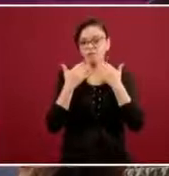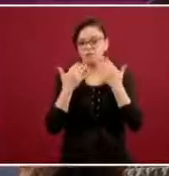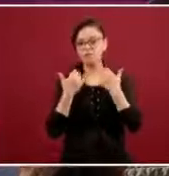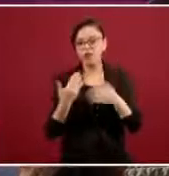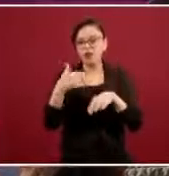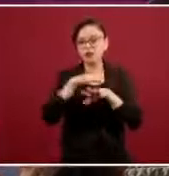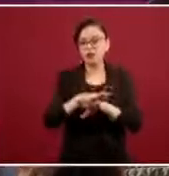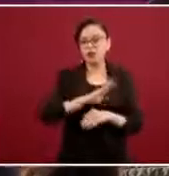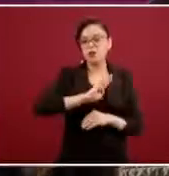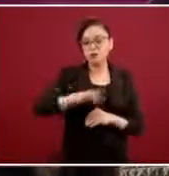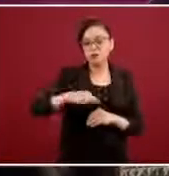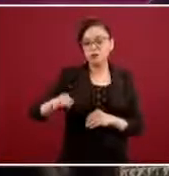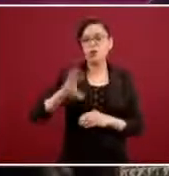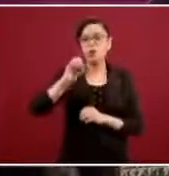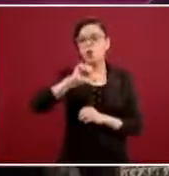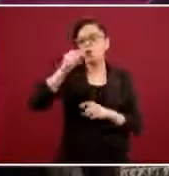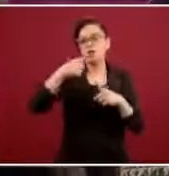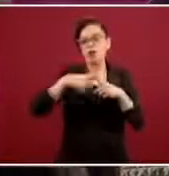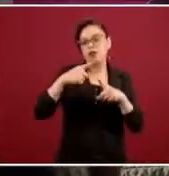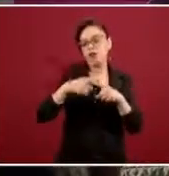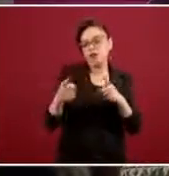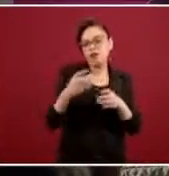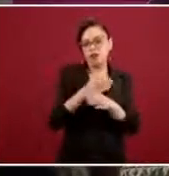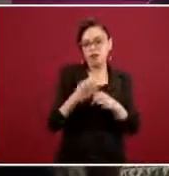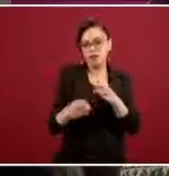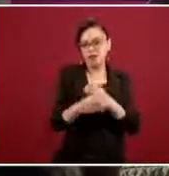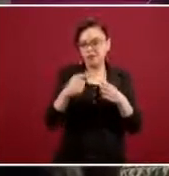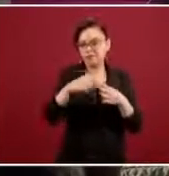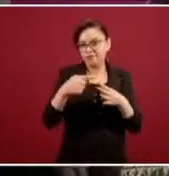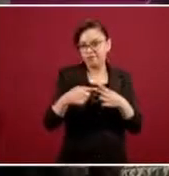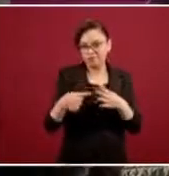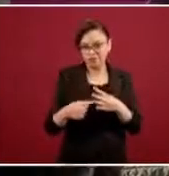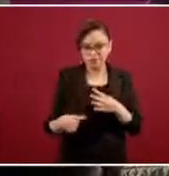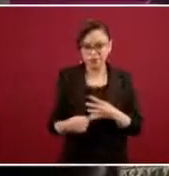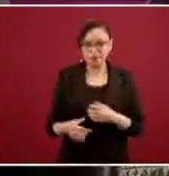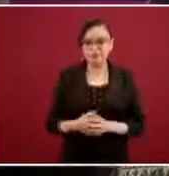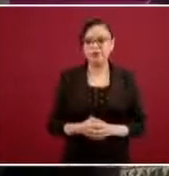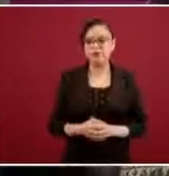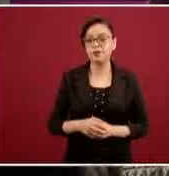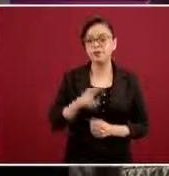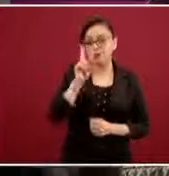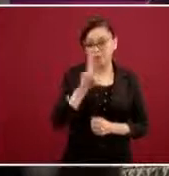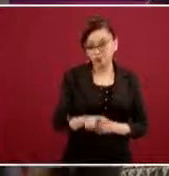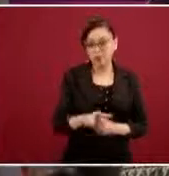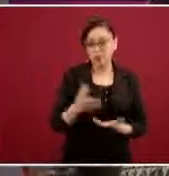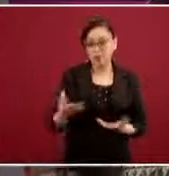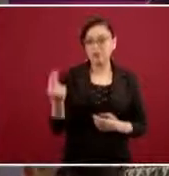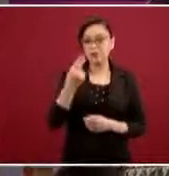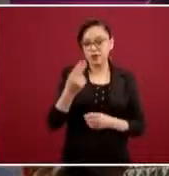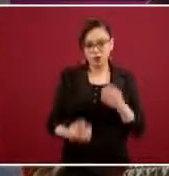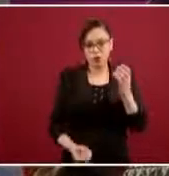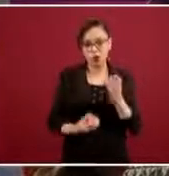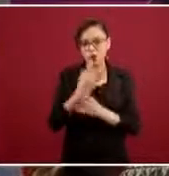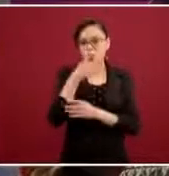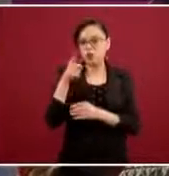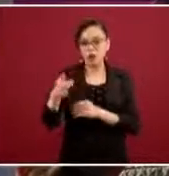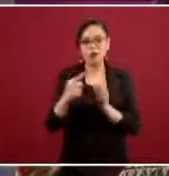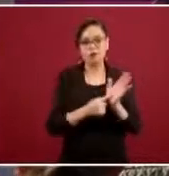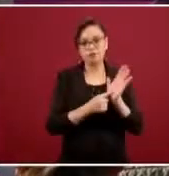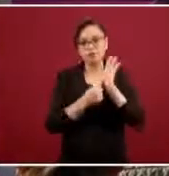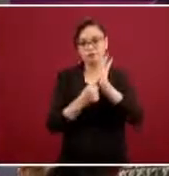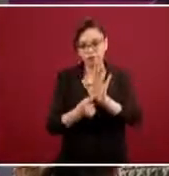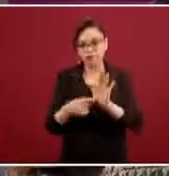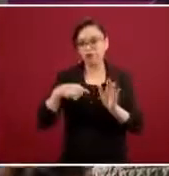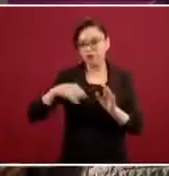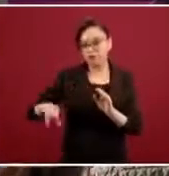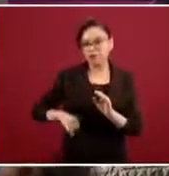y otros indicadores. Entonces nos interesa presentarles un nuevo indicador, un nuevo índice más